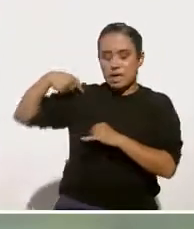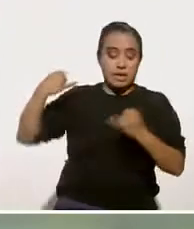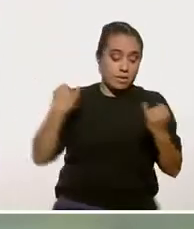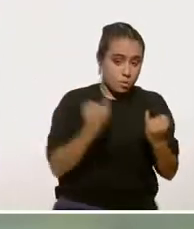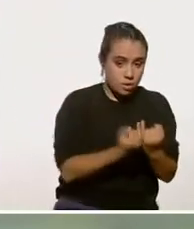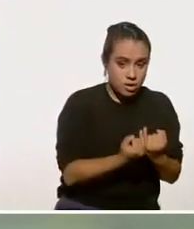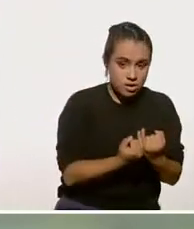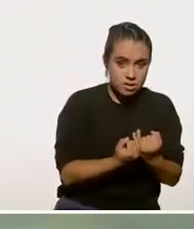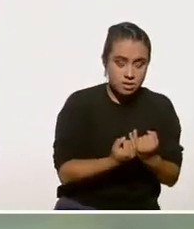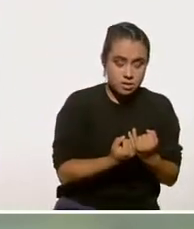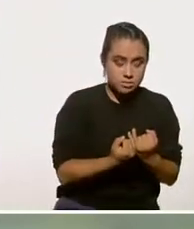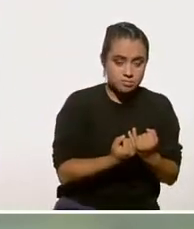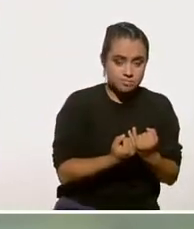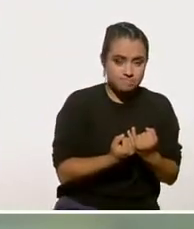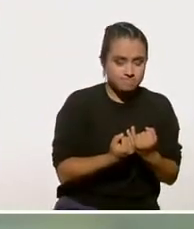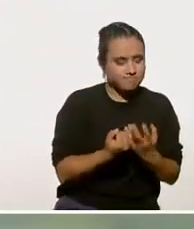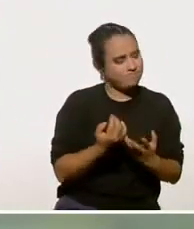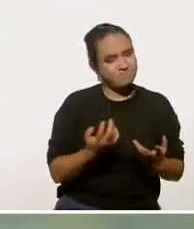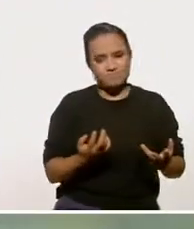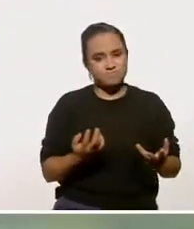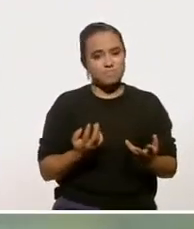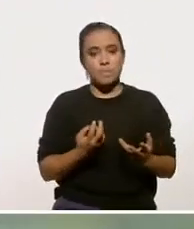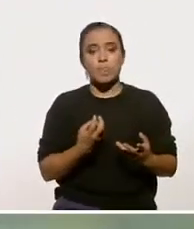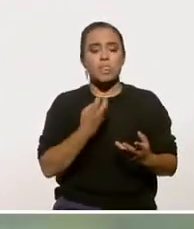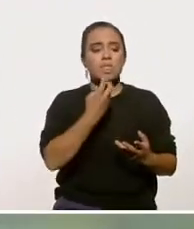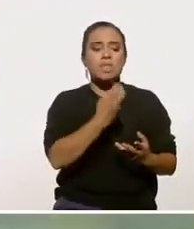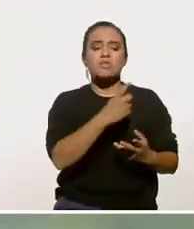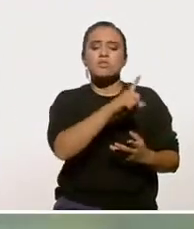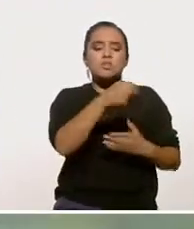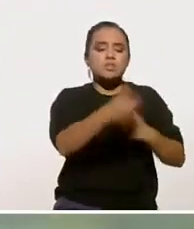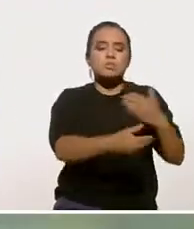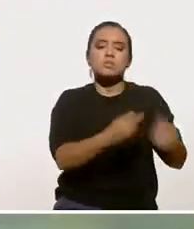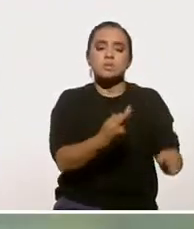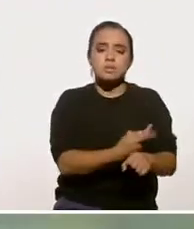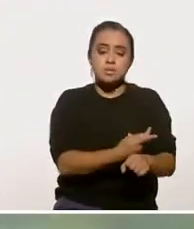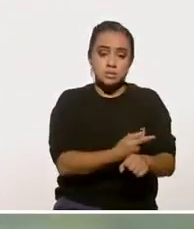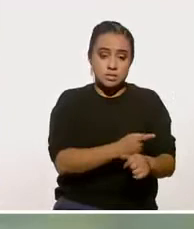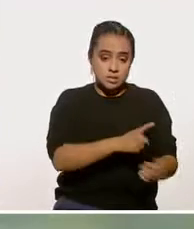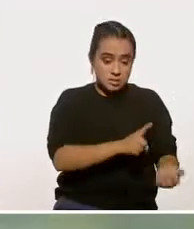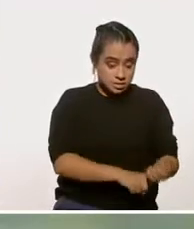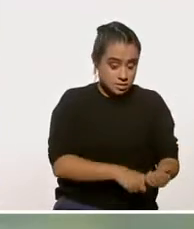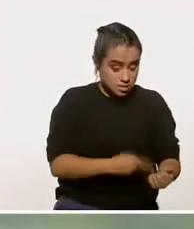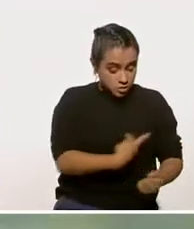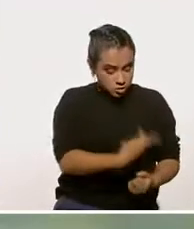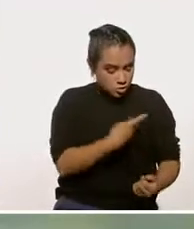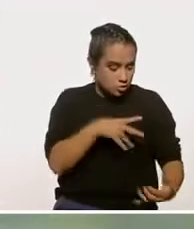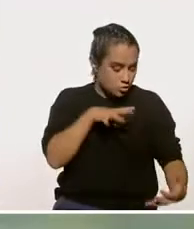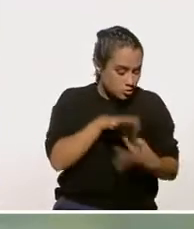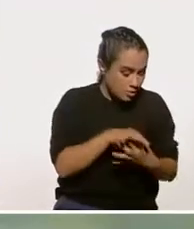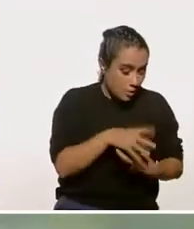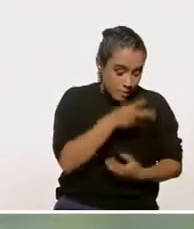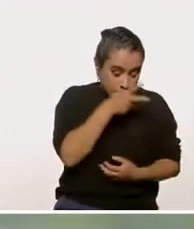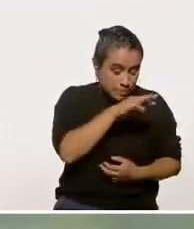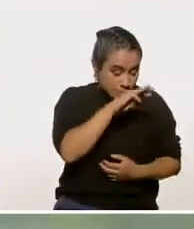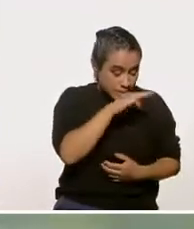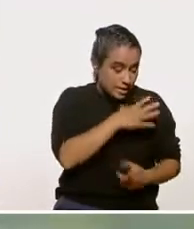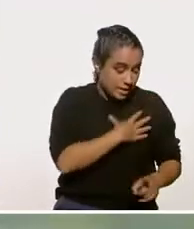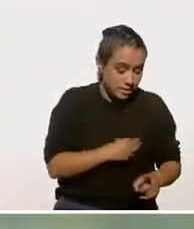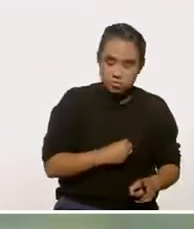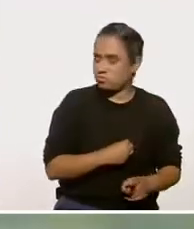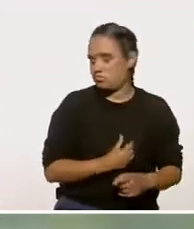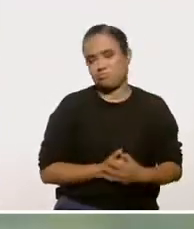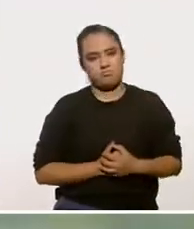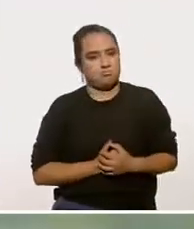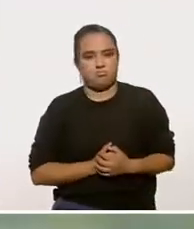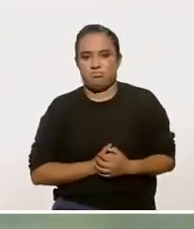y casi todas crecimos, pues lo único que propician es que no haya una buena relación entre padres e hijos y además de que no